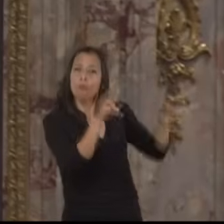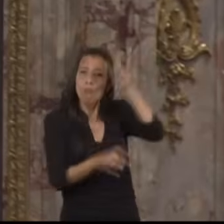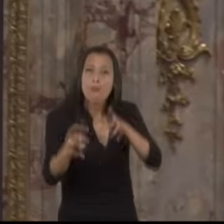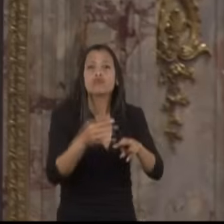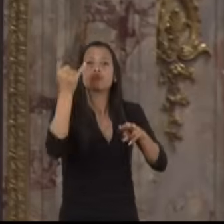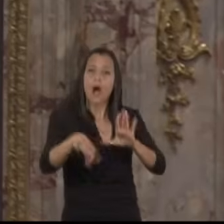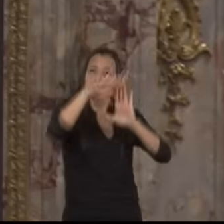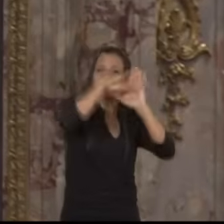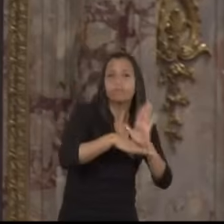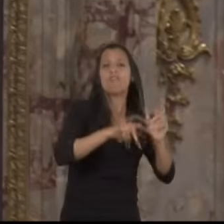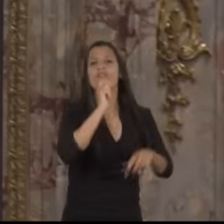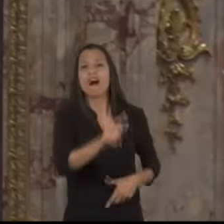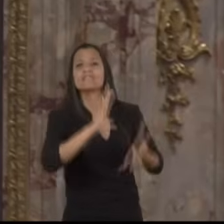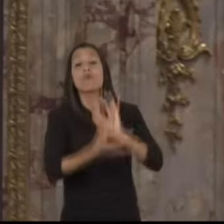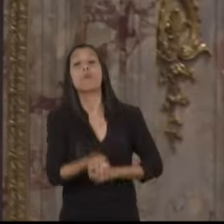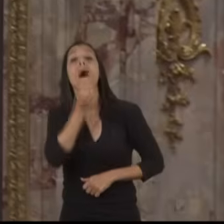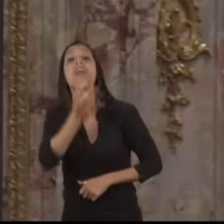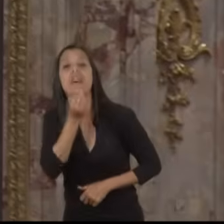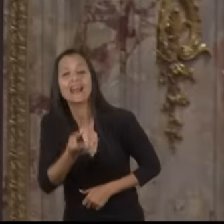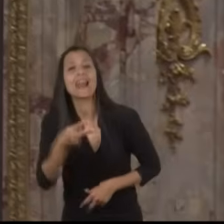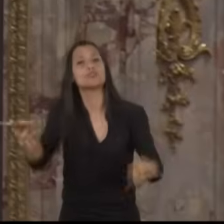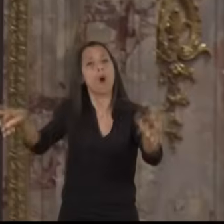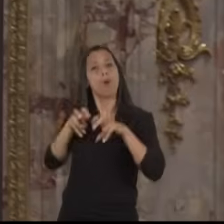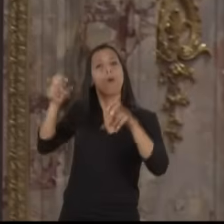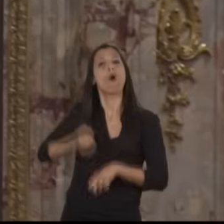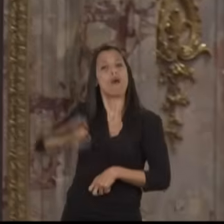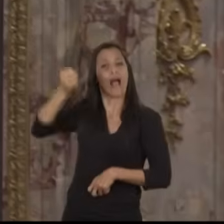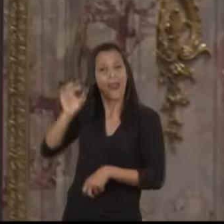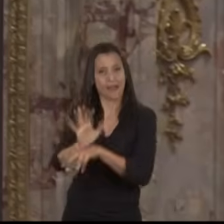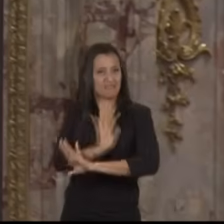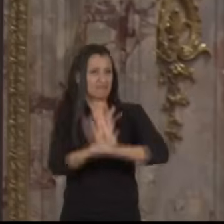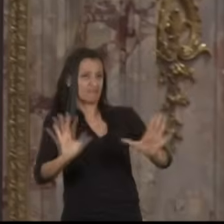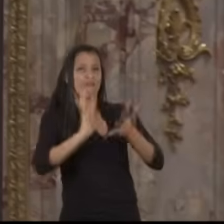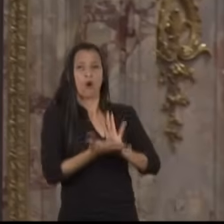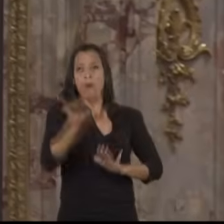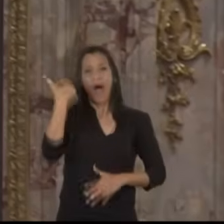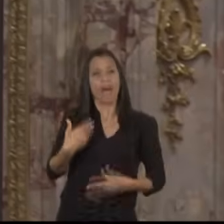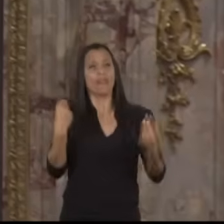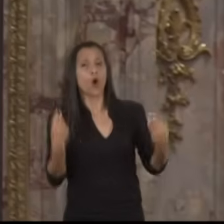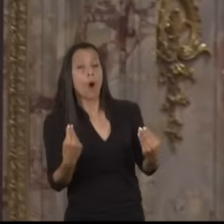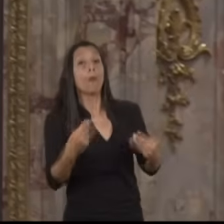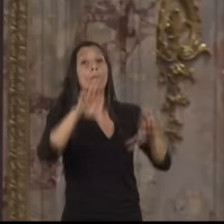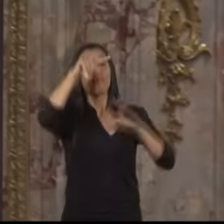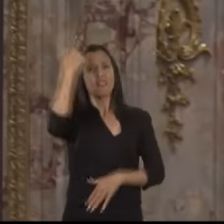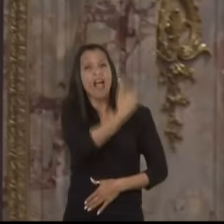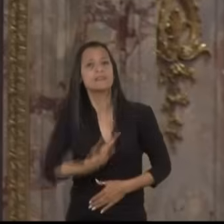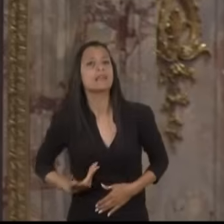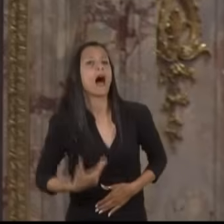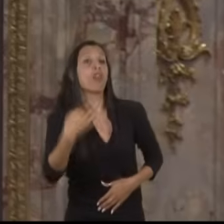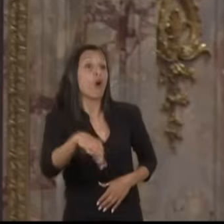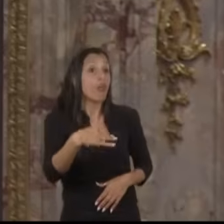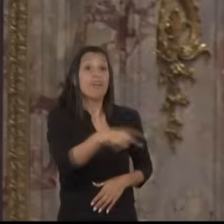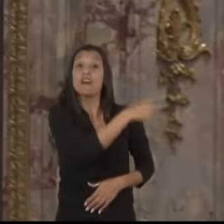un régimen simplificado de declaración jurada de ganancias. Se acabó esa absurda idea de que el Estado considere a todos